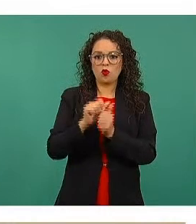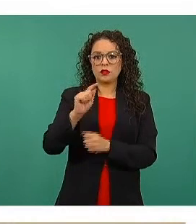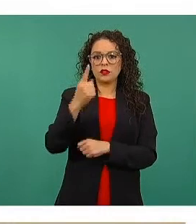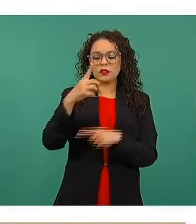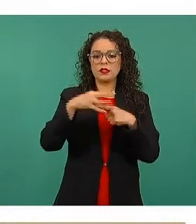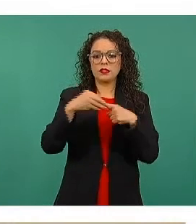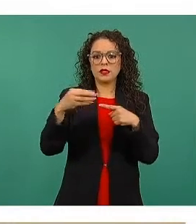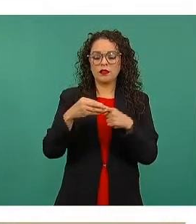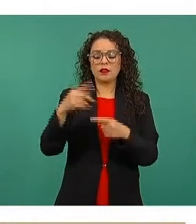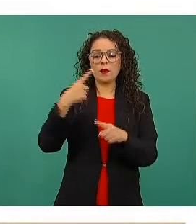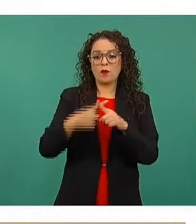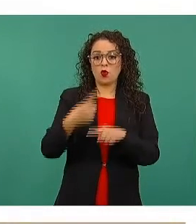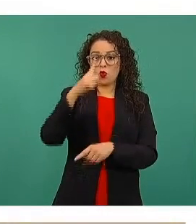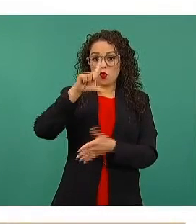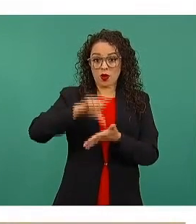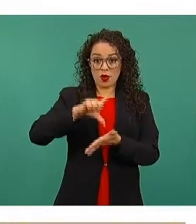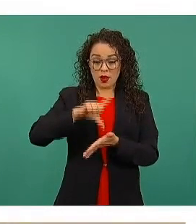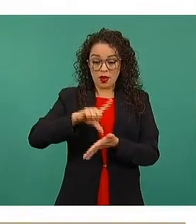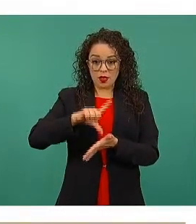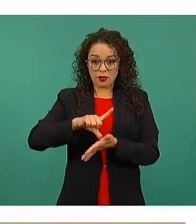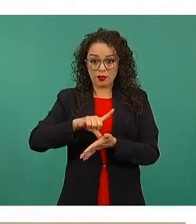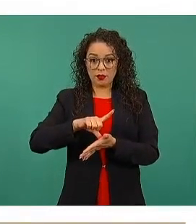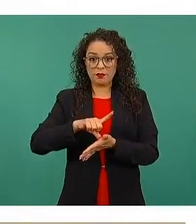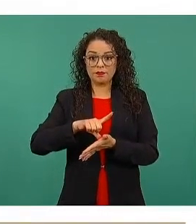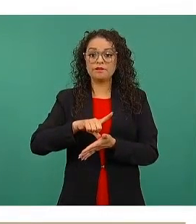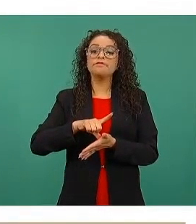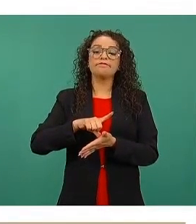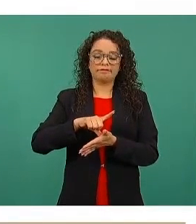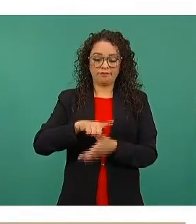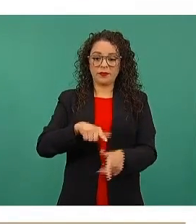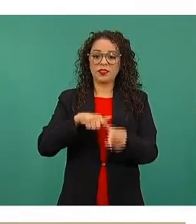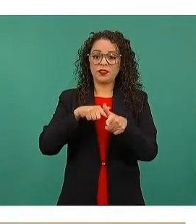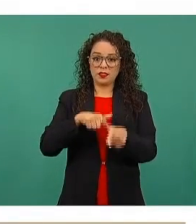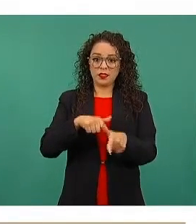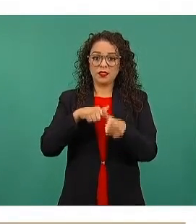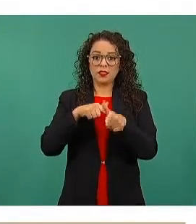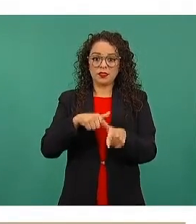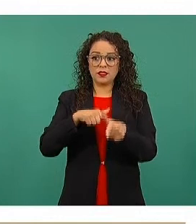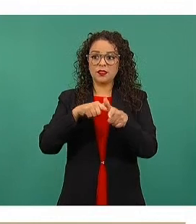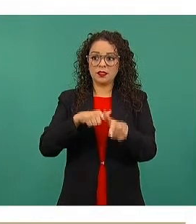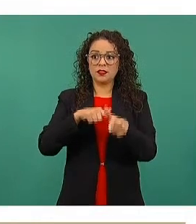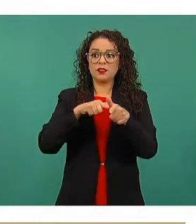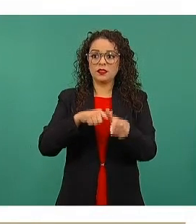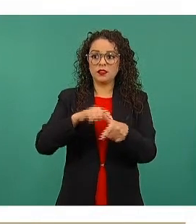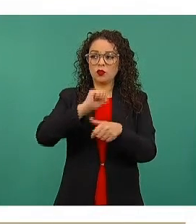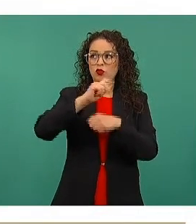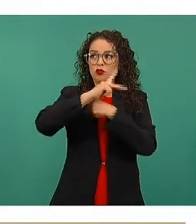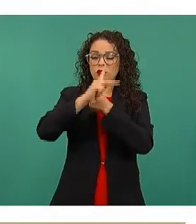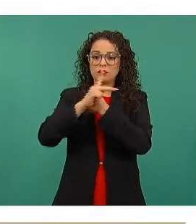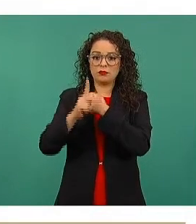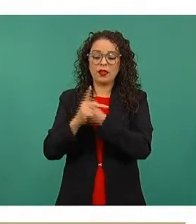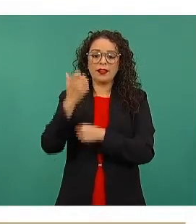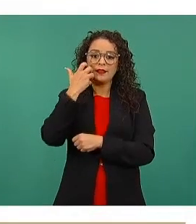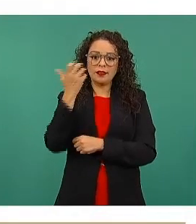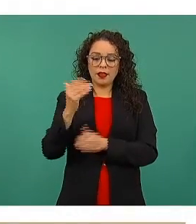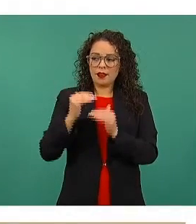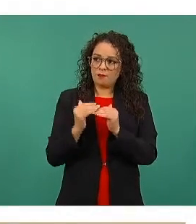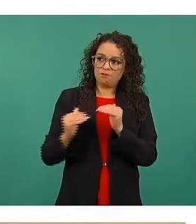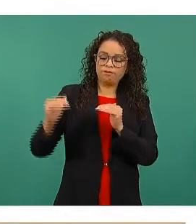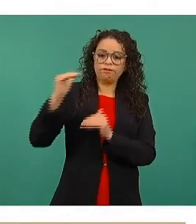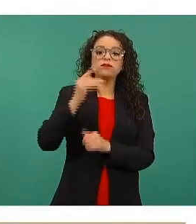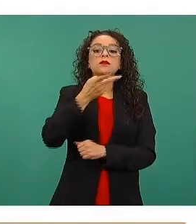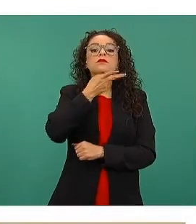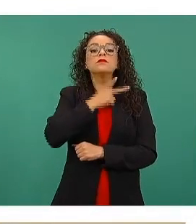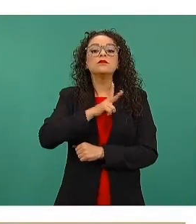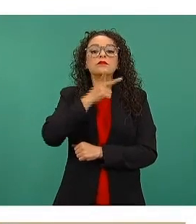por litro. Sigue la presión internacional para el alza del petróleo. La mezcla mexicana de petróleo